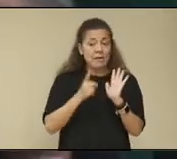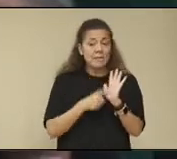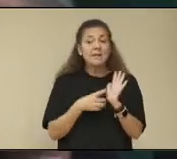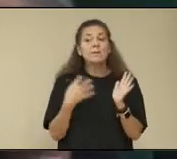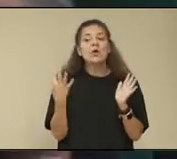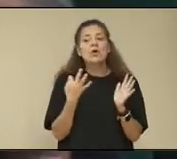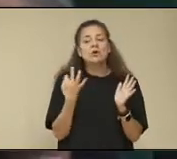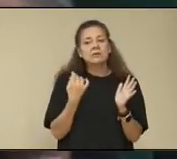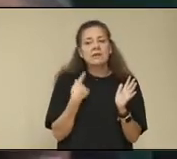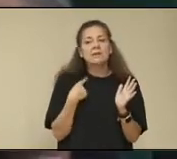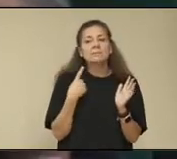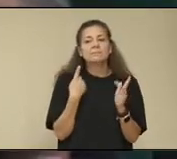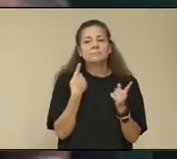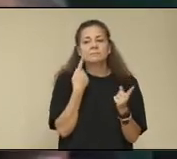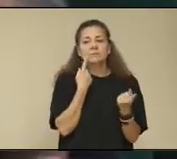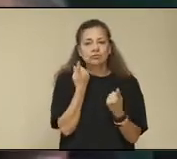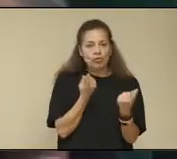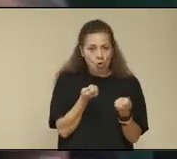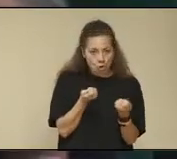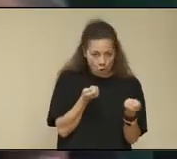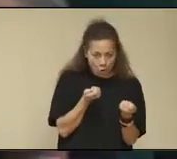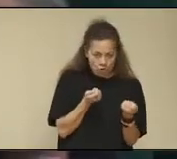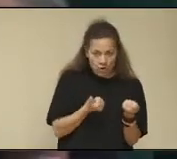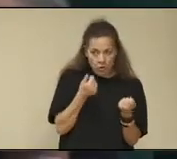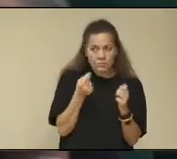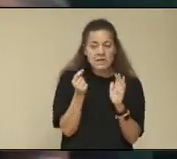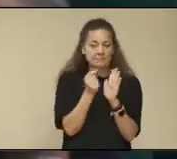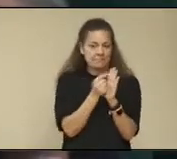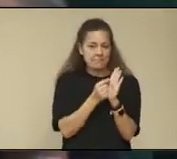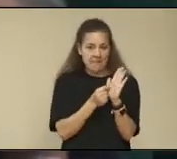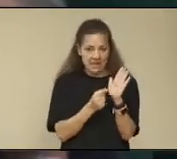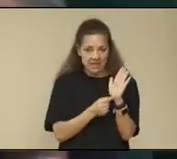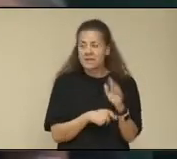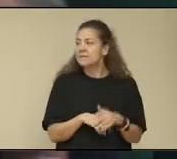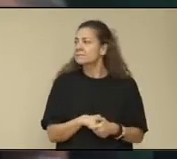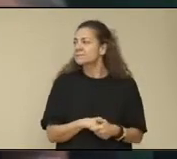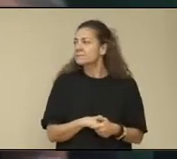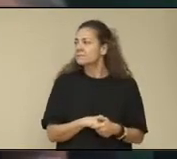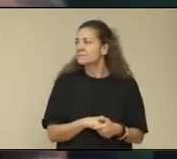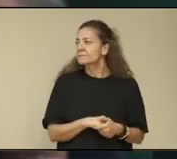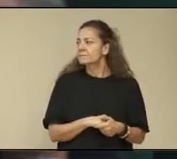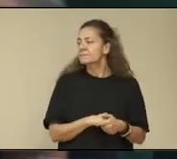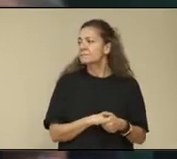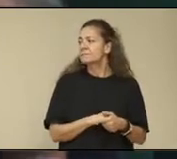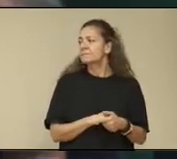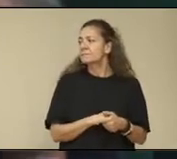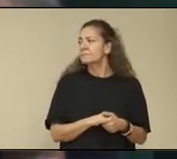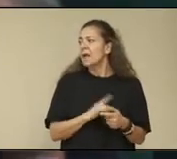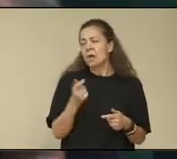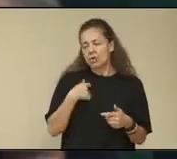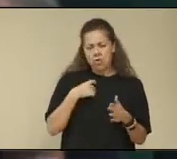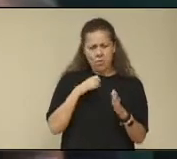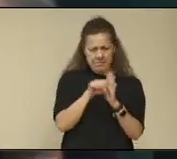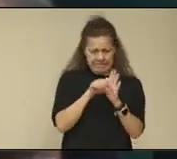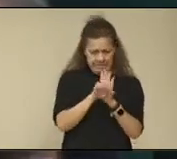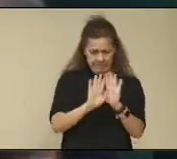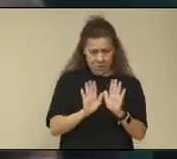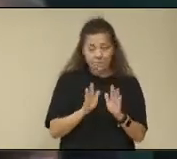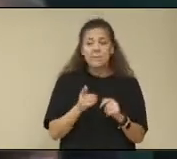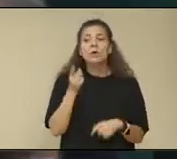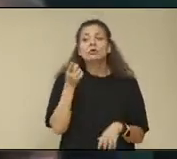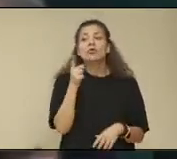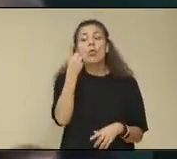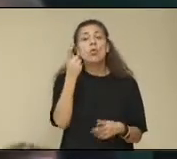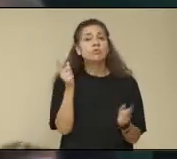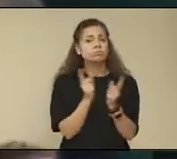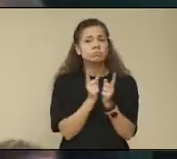con otras medidas como las que tenemos aquí de momento, ¿no? Y, bueno, no me voy a enrollar, simplemente un comentario.